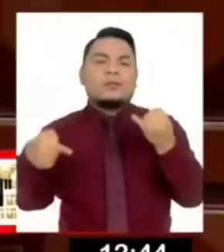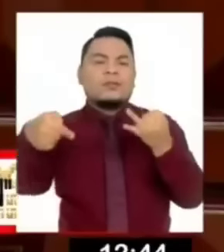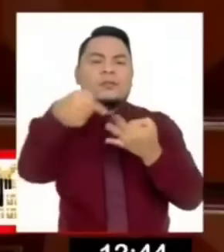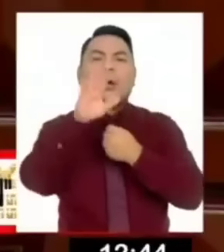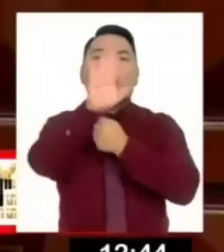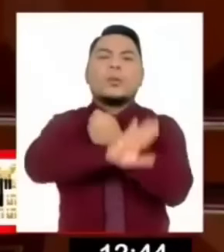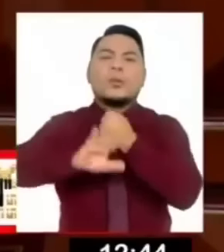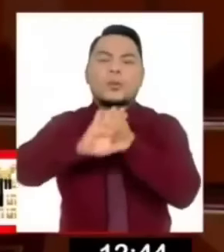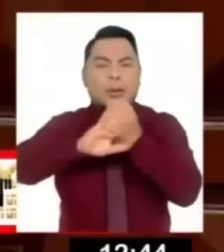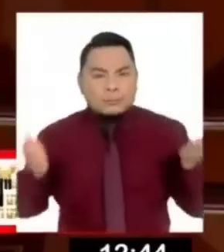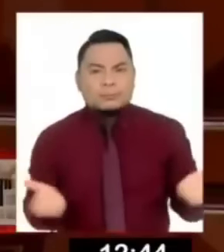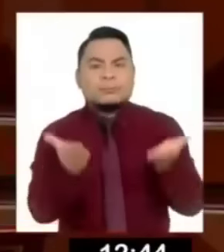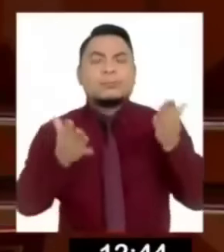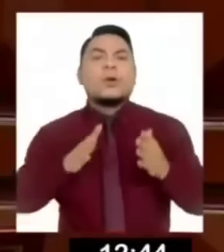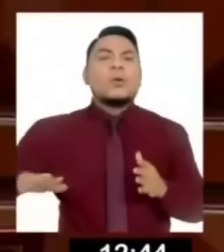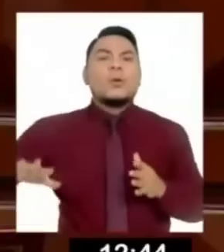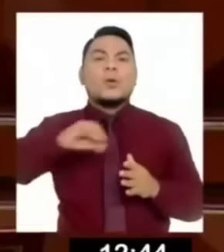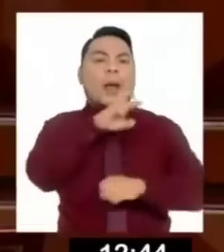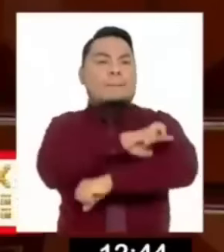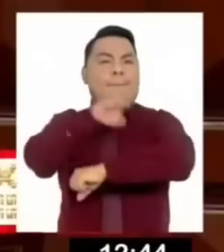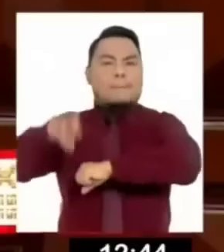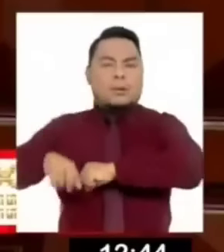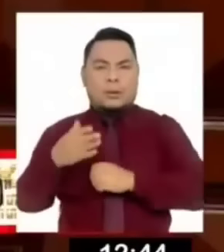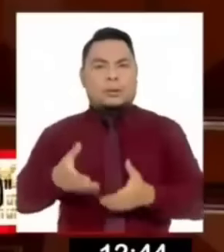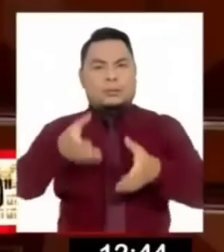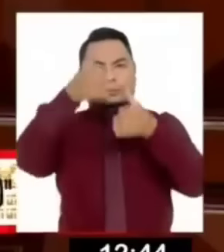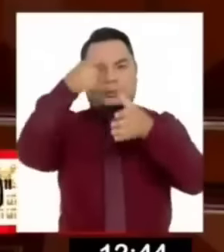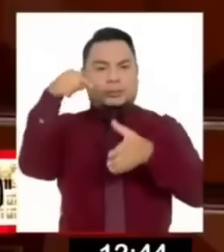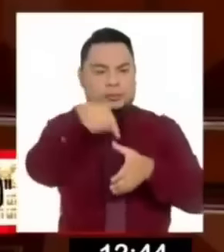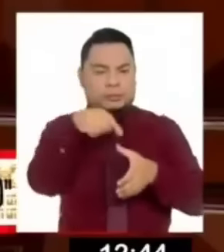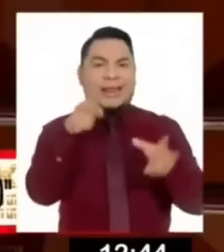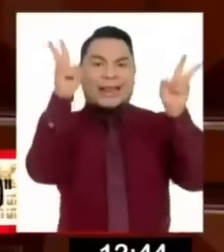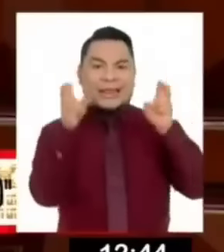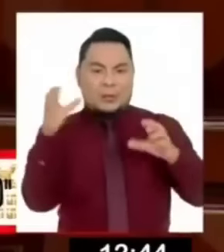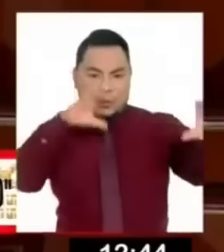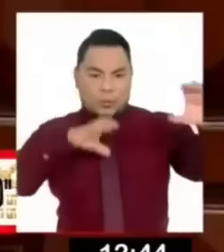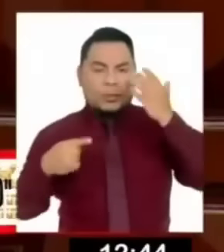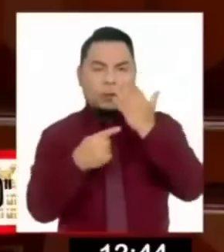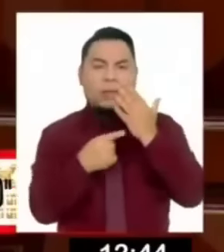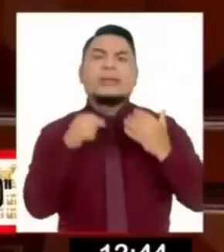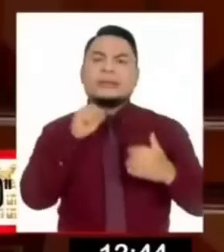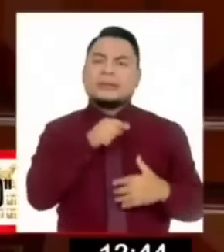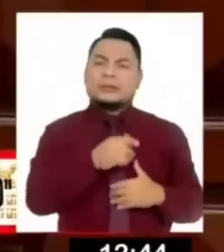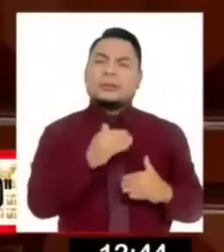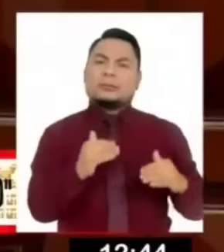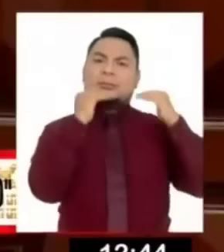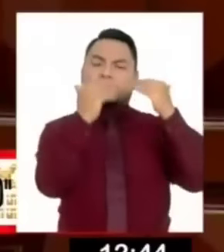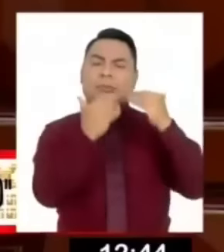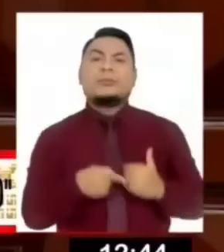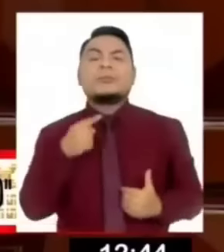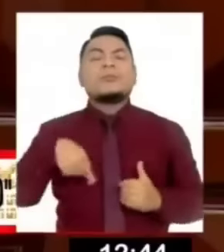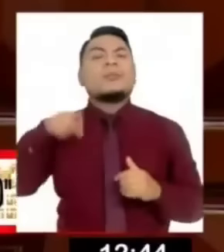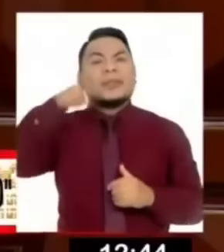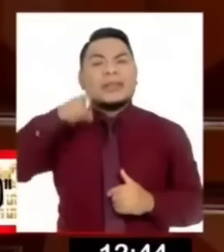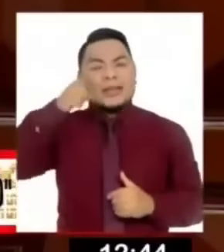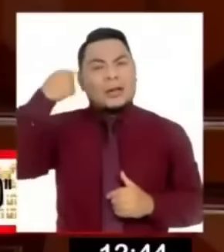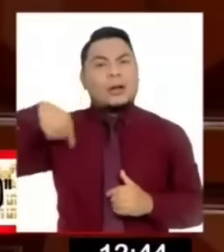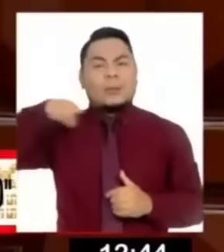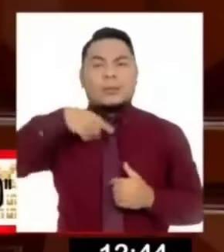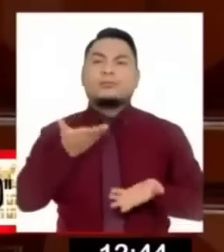promover un universo de profesionales destacados en este campo, nunca podrá alcanzar los niveles de desarrollo requeridos